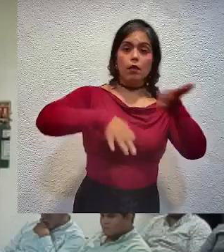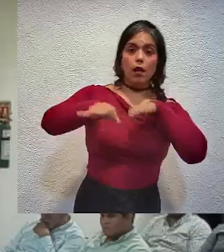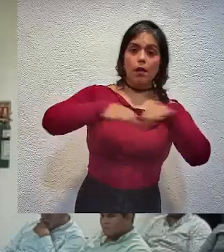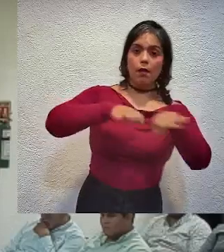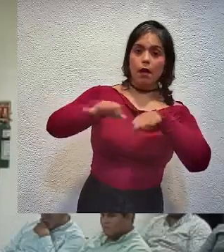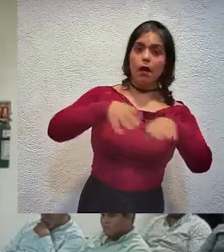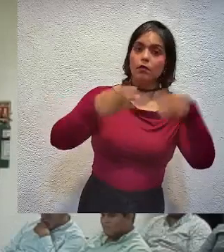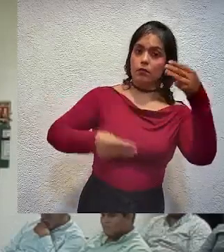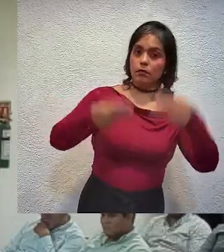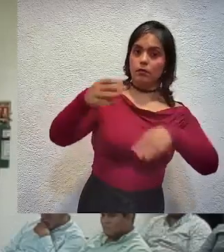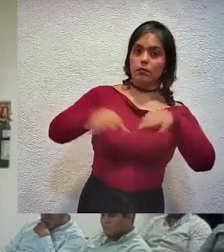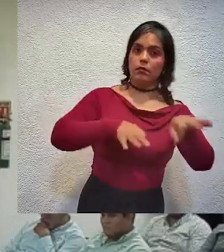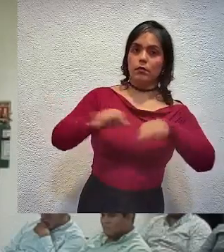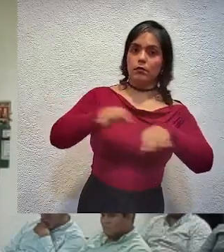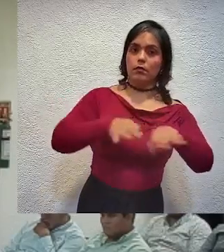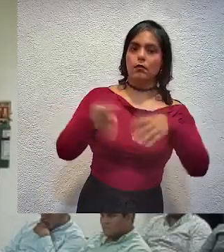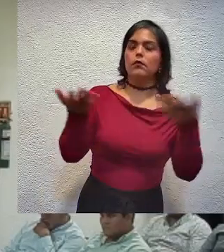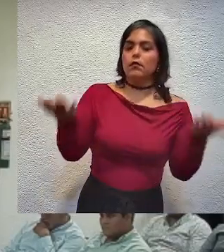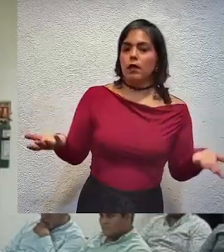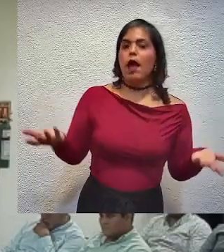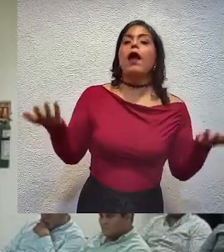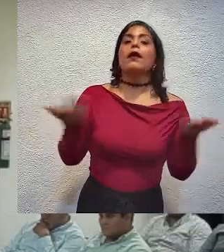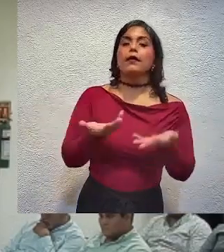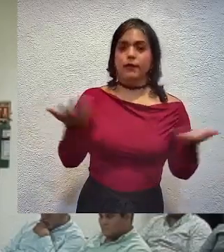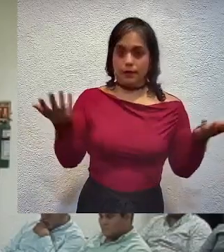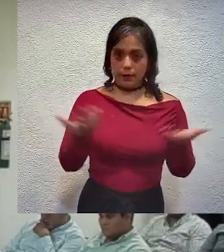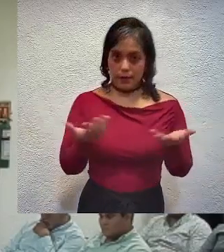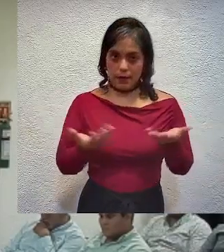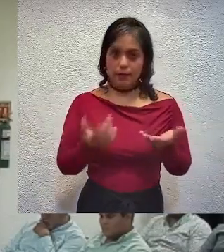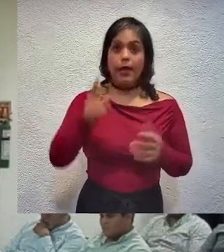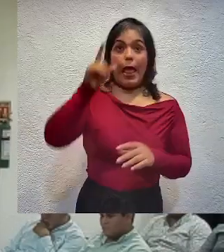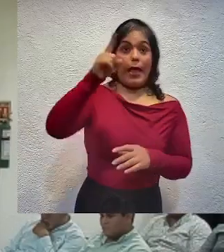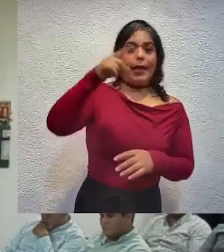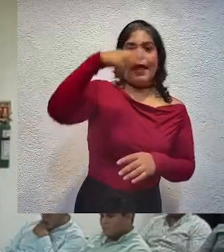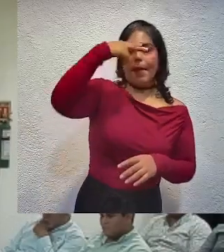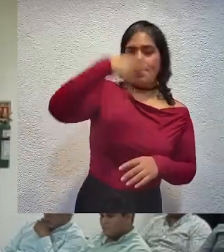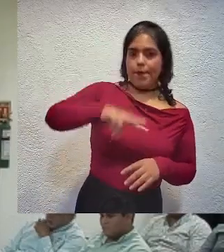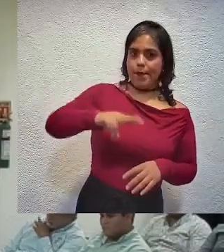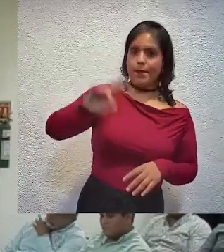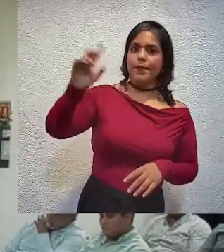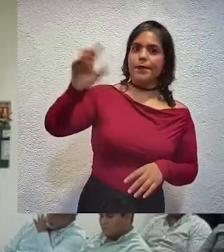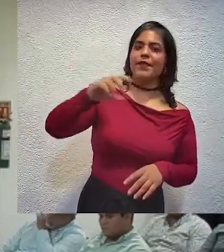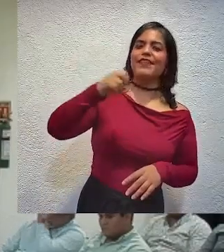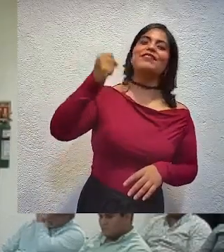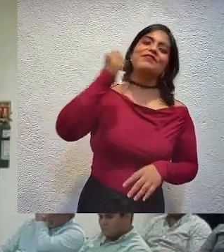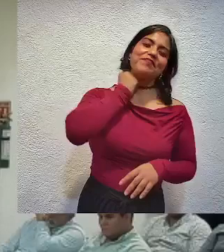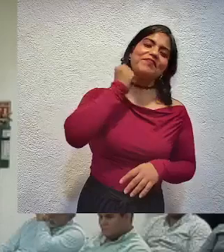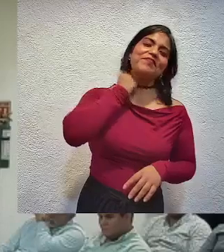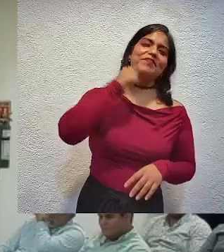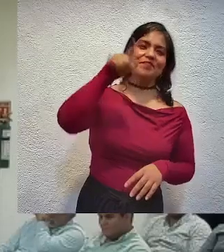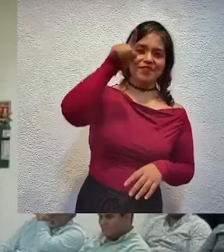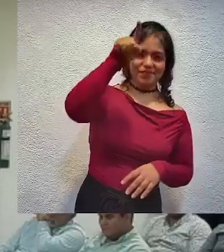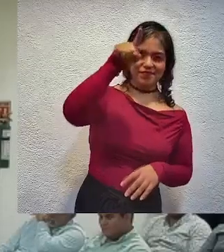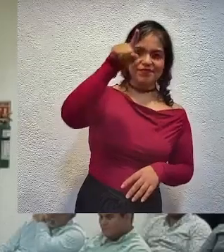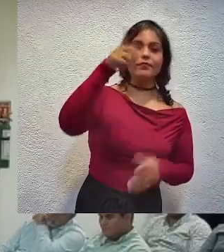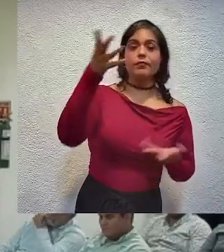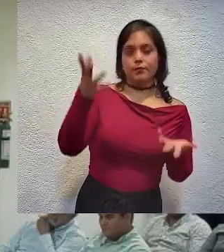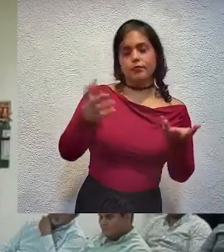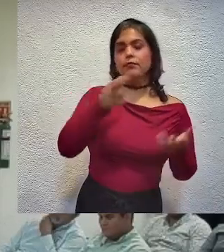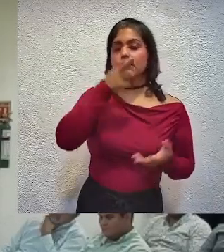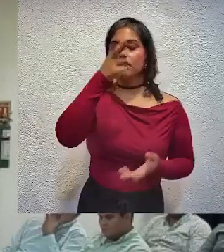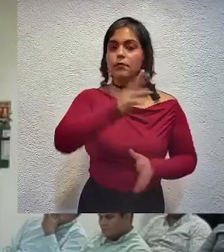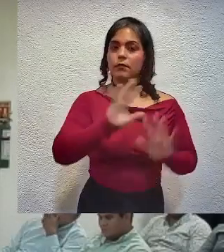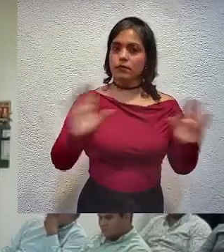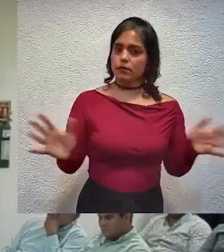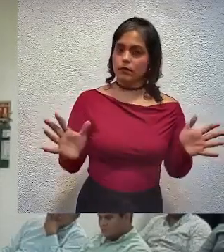ello una atribución exclusiva del Senado de la República. La respuesta se le notificó por correo electrónico, que es el mismo que señaló